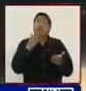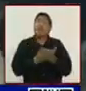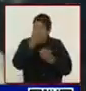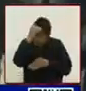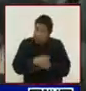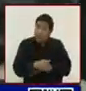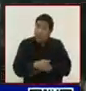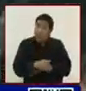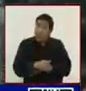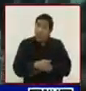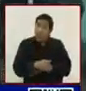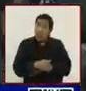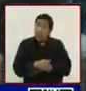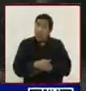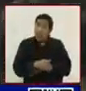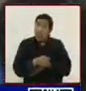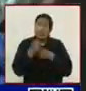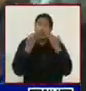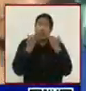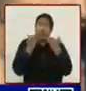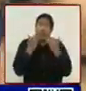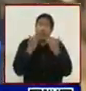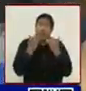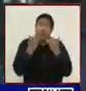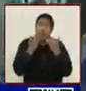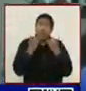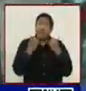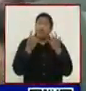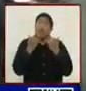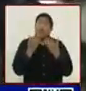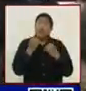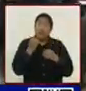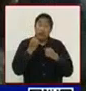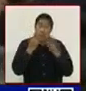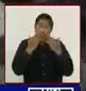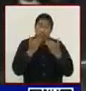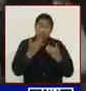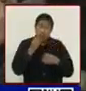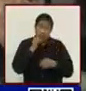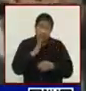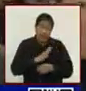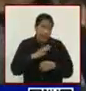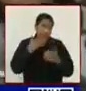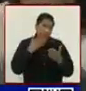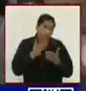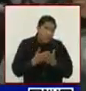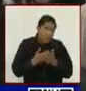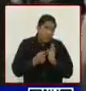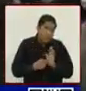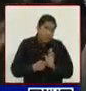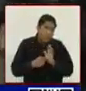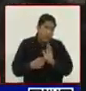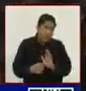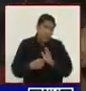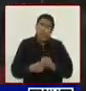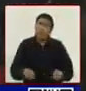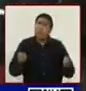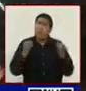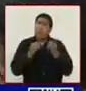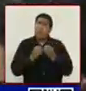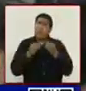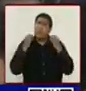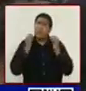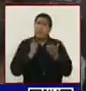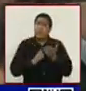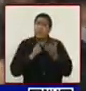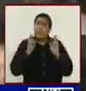Buenas, buenas. Muchísimas gracias. Gracias, señora. Muy amable. Bueno, les voy mostrando un poquitito más. John, estamos en directo